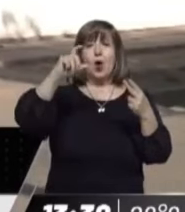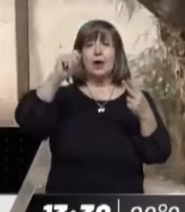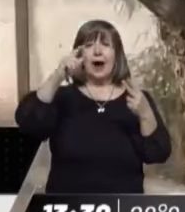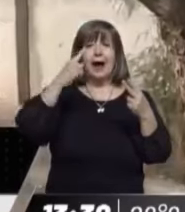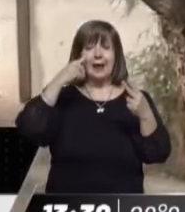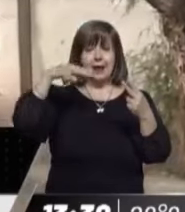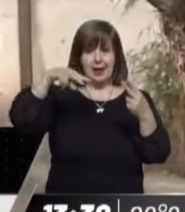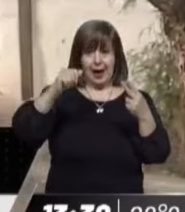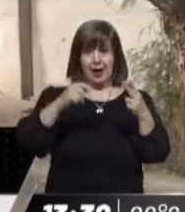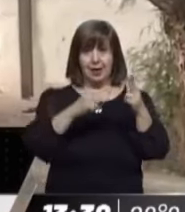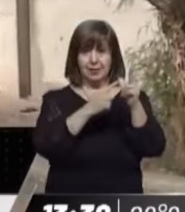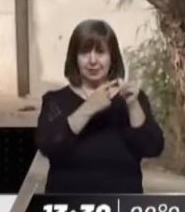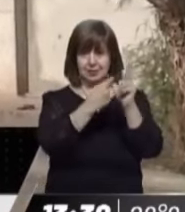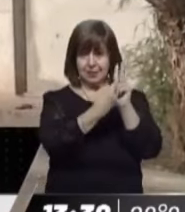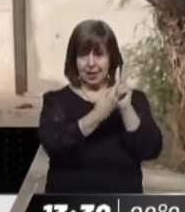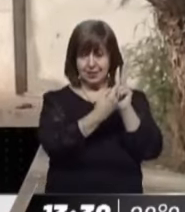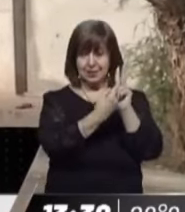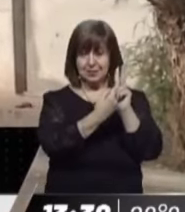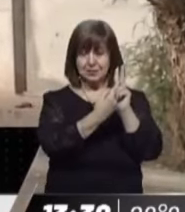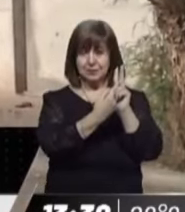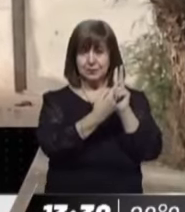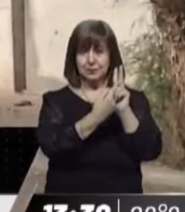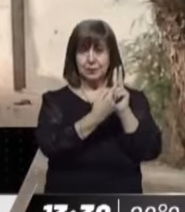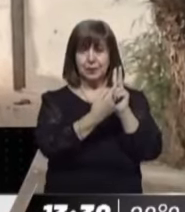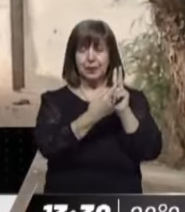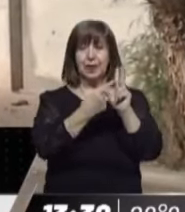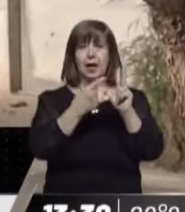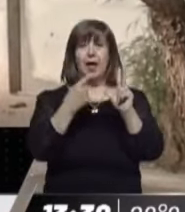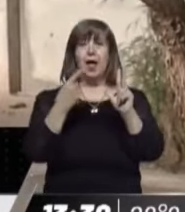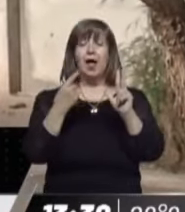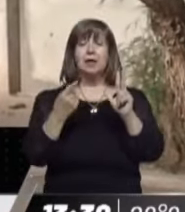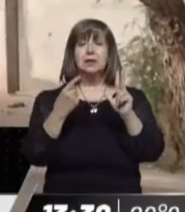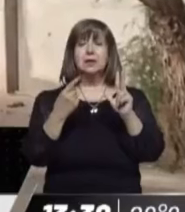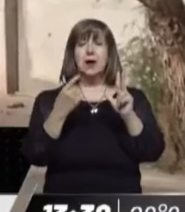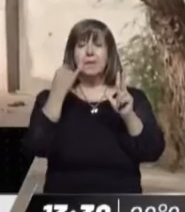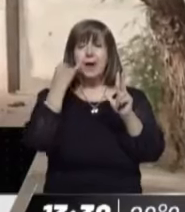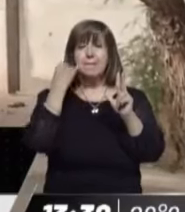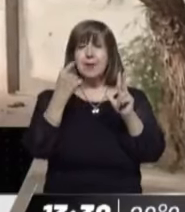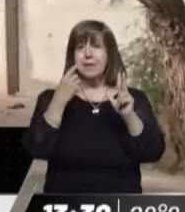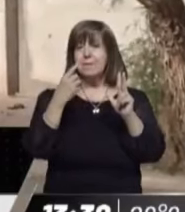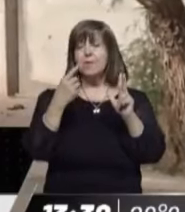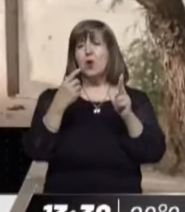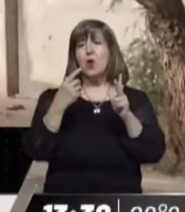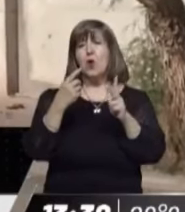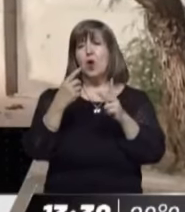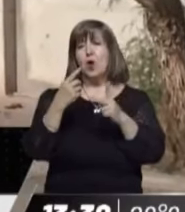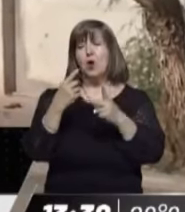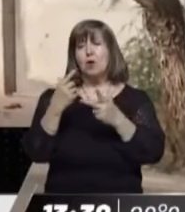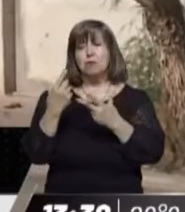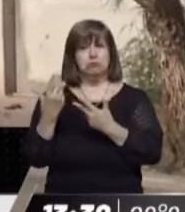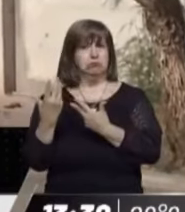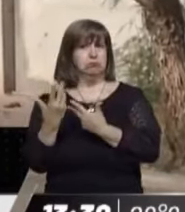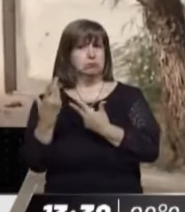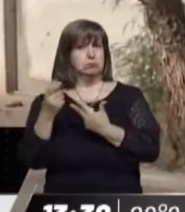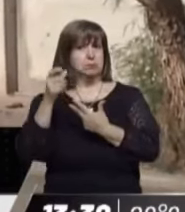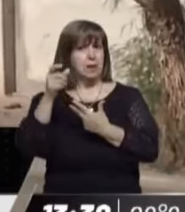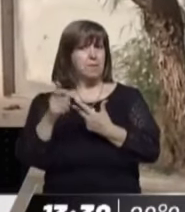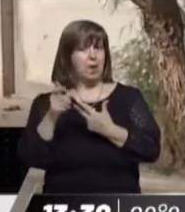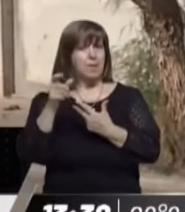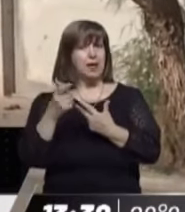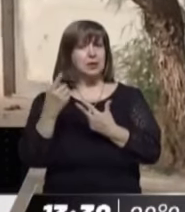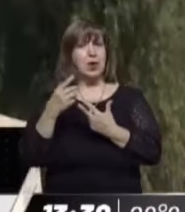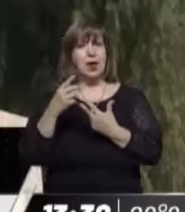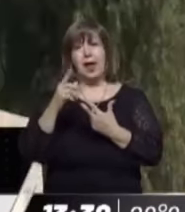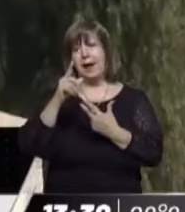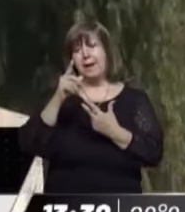guardiacárcel también lleva ocultos más de una decena de celulares este efectivo era seguido desde hace varios días de cerca por el propio personal del